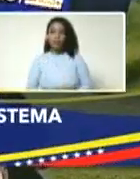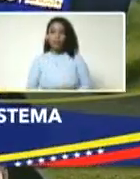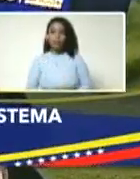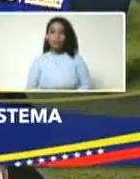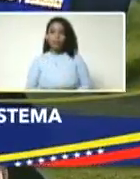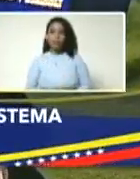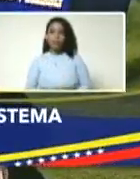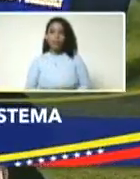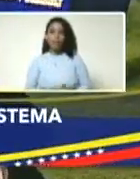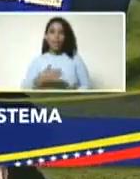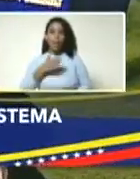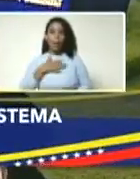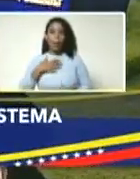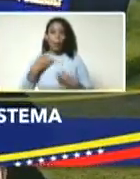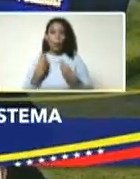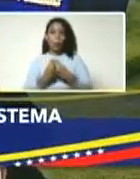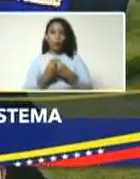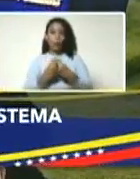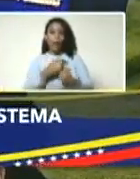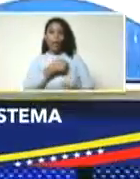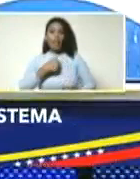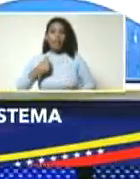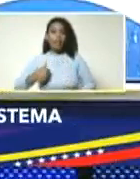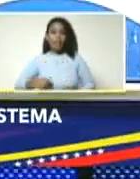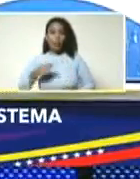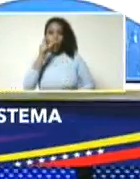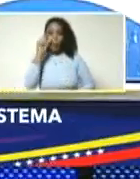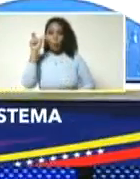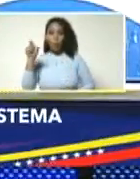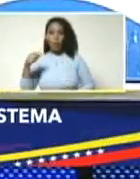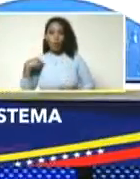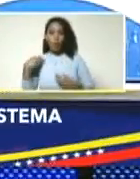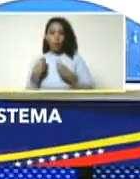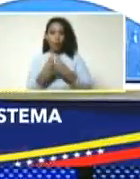Y me tocó a mí acompañar a Chino Khan.